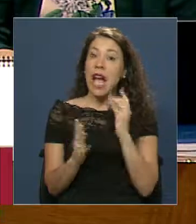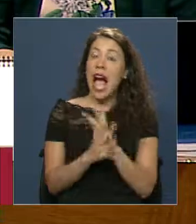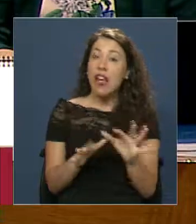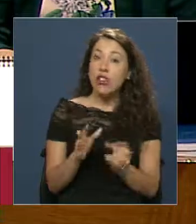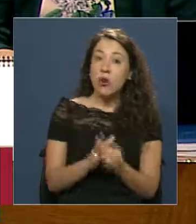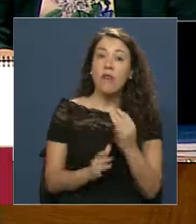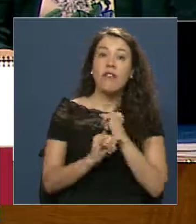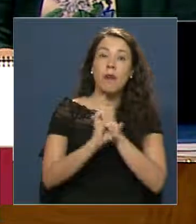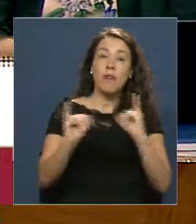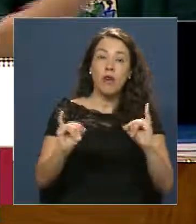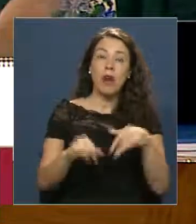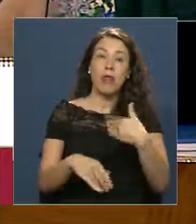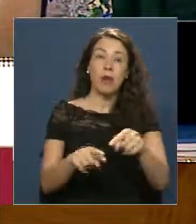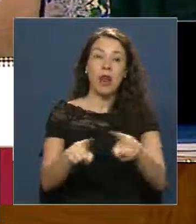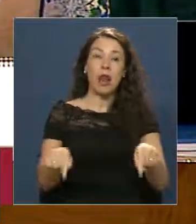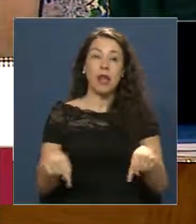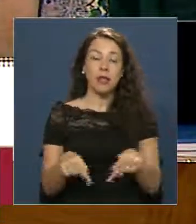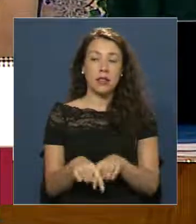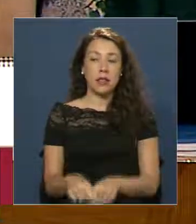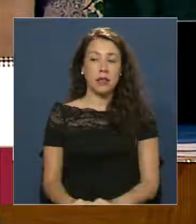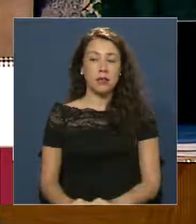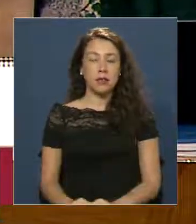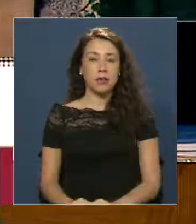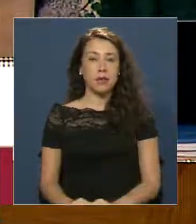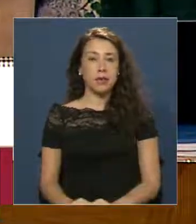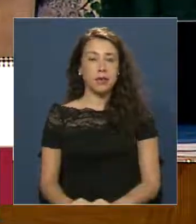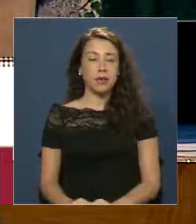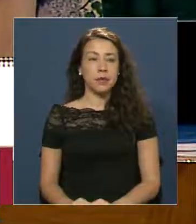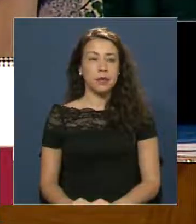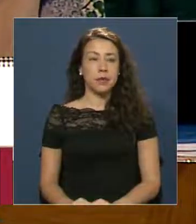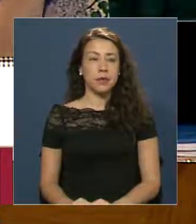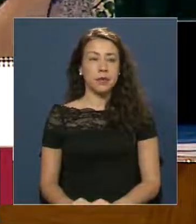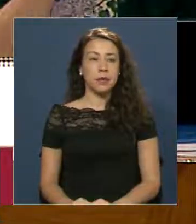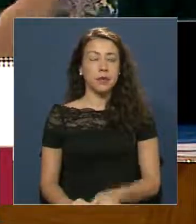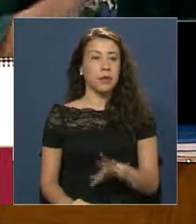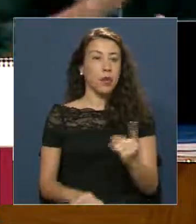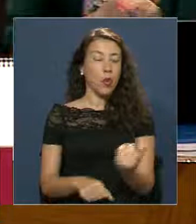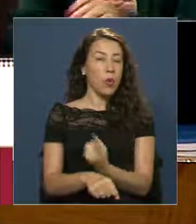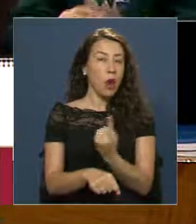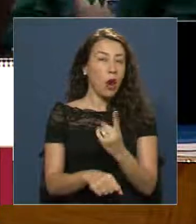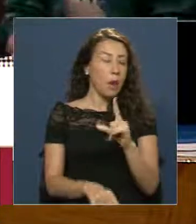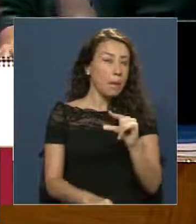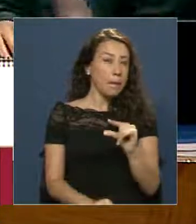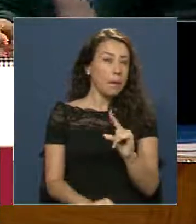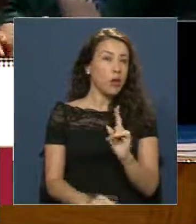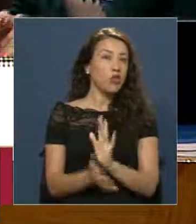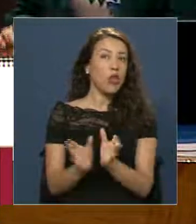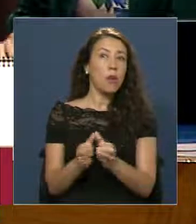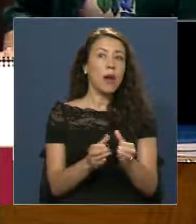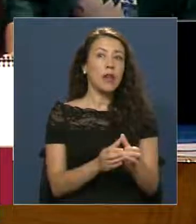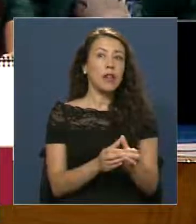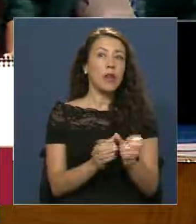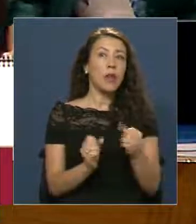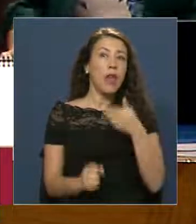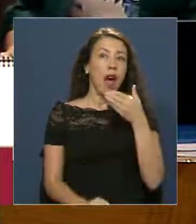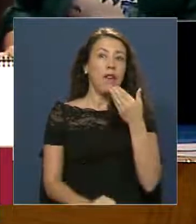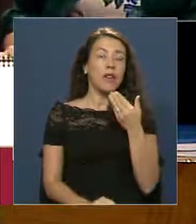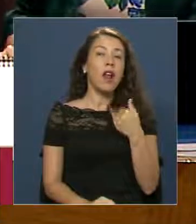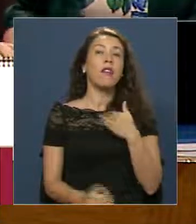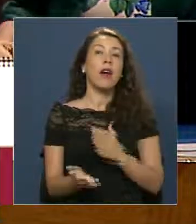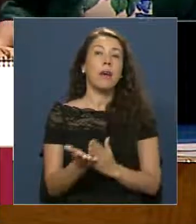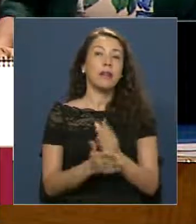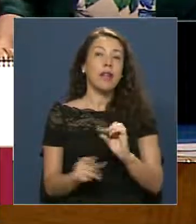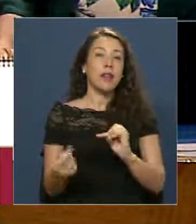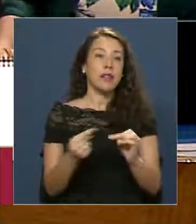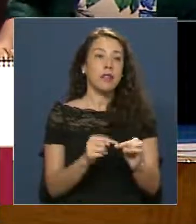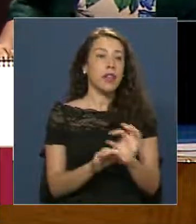lo informaremos en la sala. Pero mientras tanto, durante una hora o menos, porque no todas las bancadas pueden que hagan uso de su tiempo, vamos a iniciar el